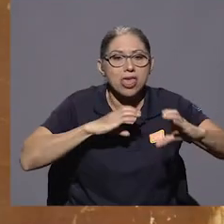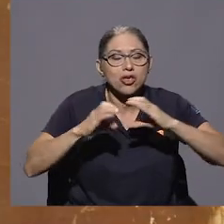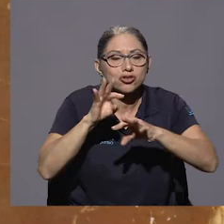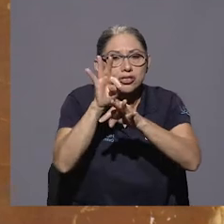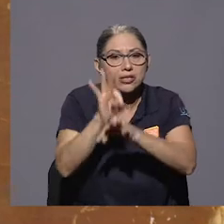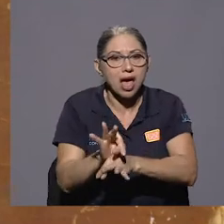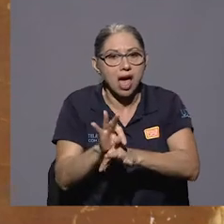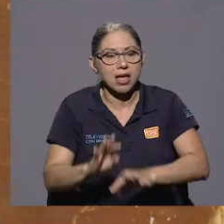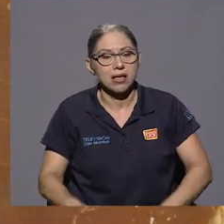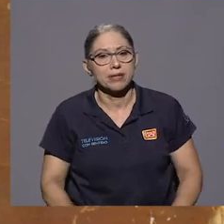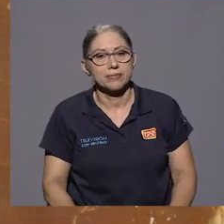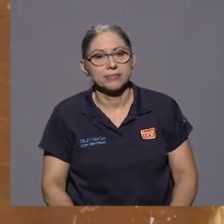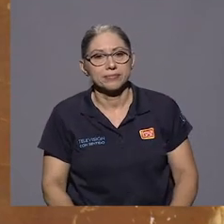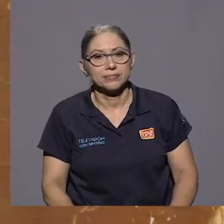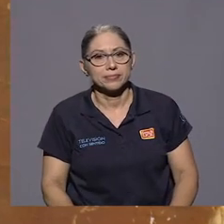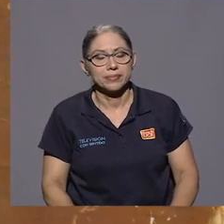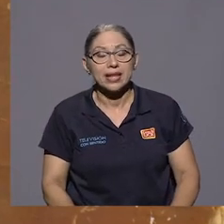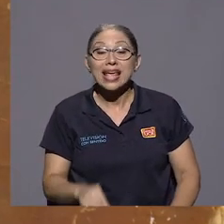Y eso